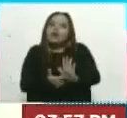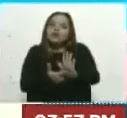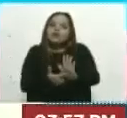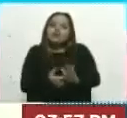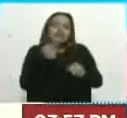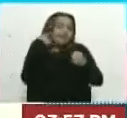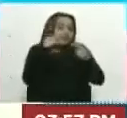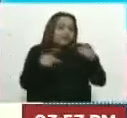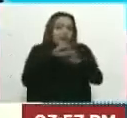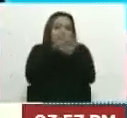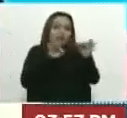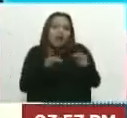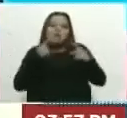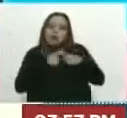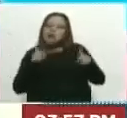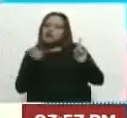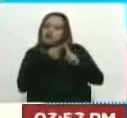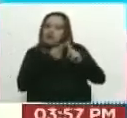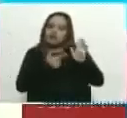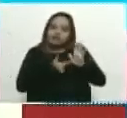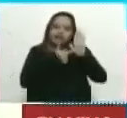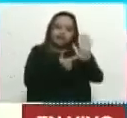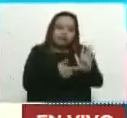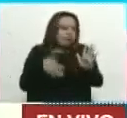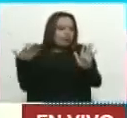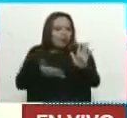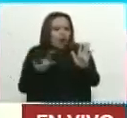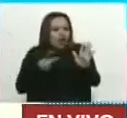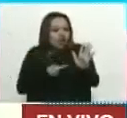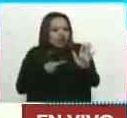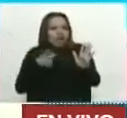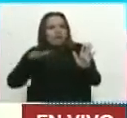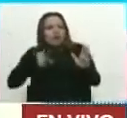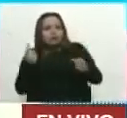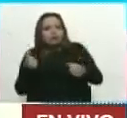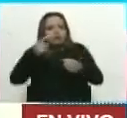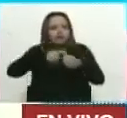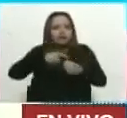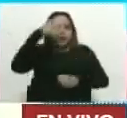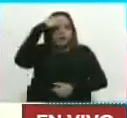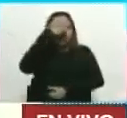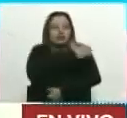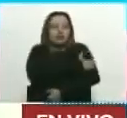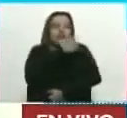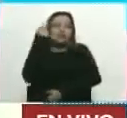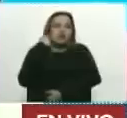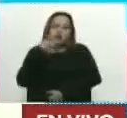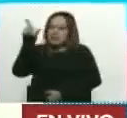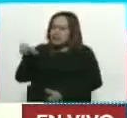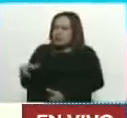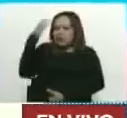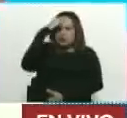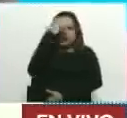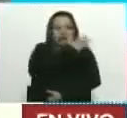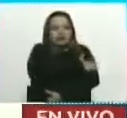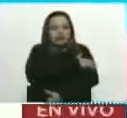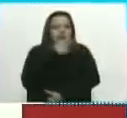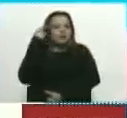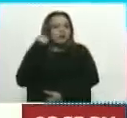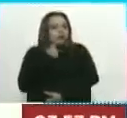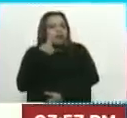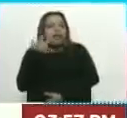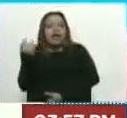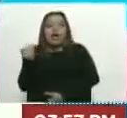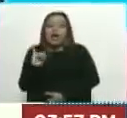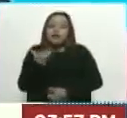maneras, pero una de esas maneras ha sido precisamente incorporarse a la milicia bolivariana, un miliciano, una miliciana, que no